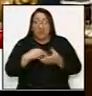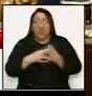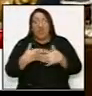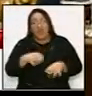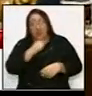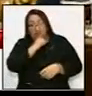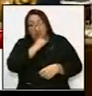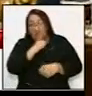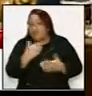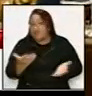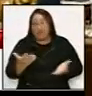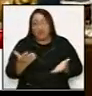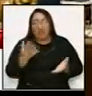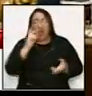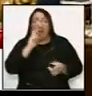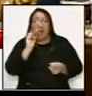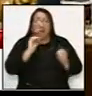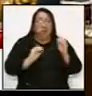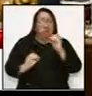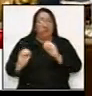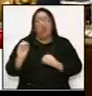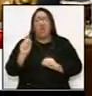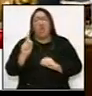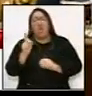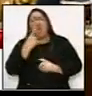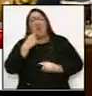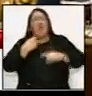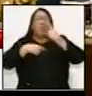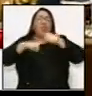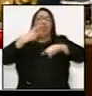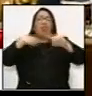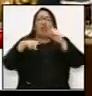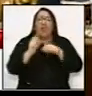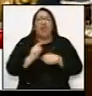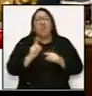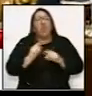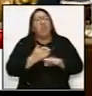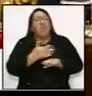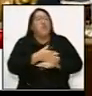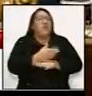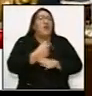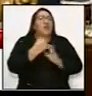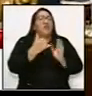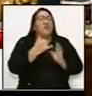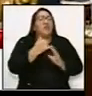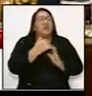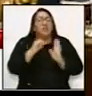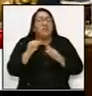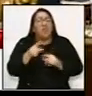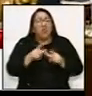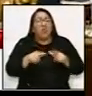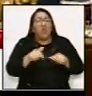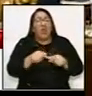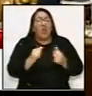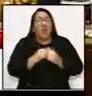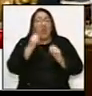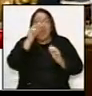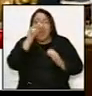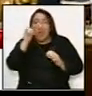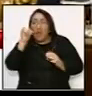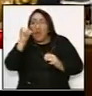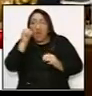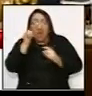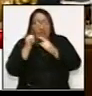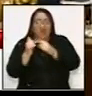viejos, a maquinar y decirnos de que han ido a filmar en ese operativo con una cámara de